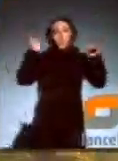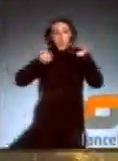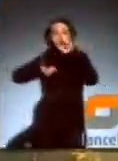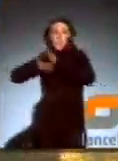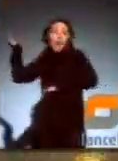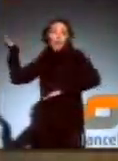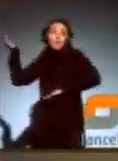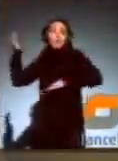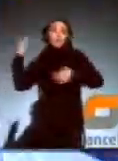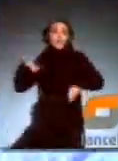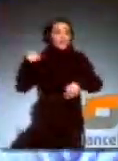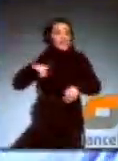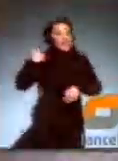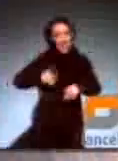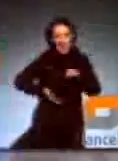Ya se va.